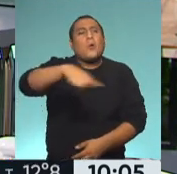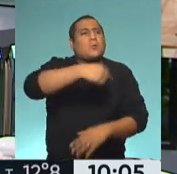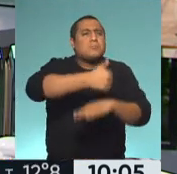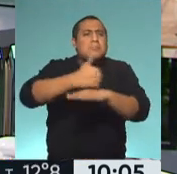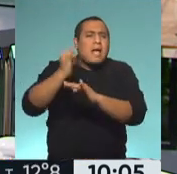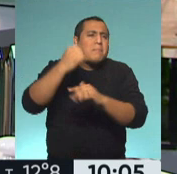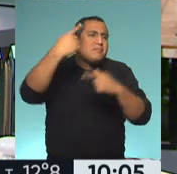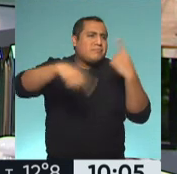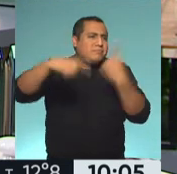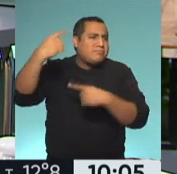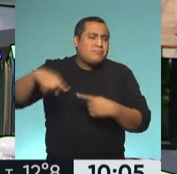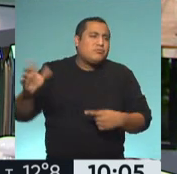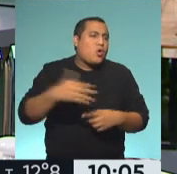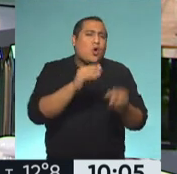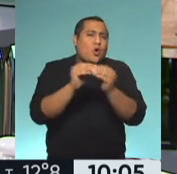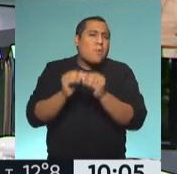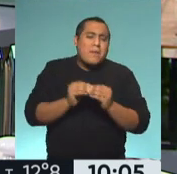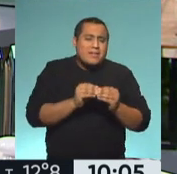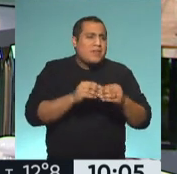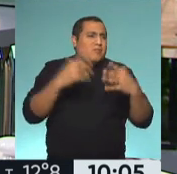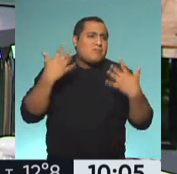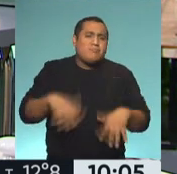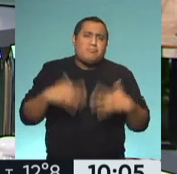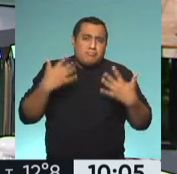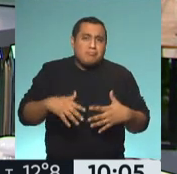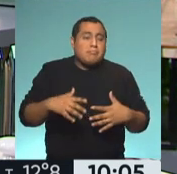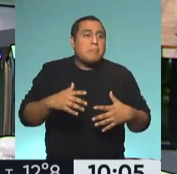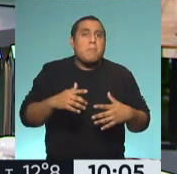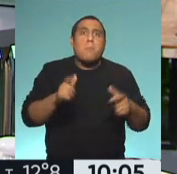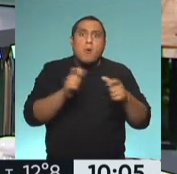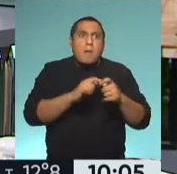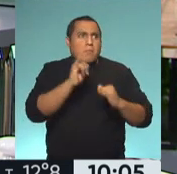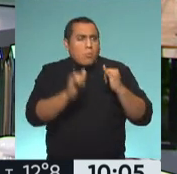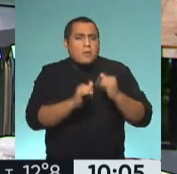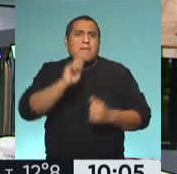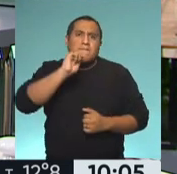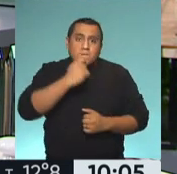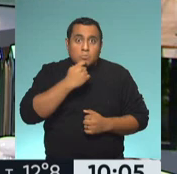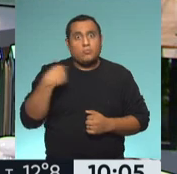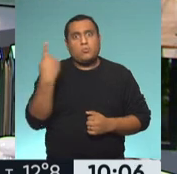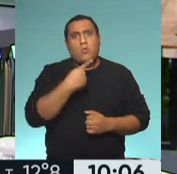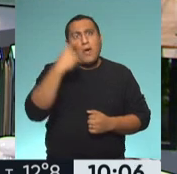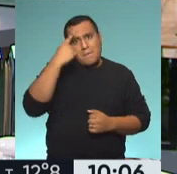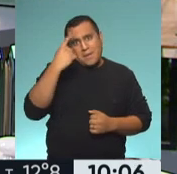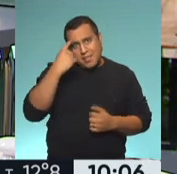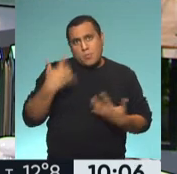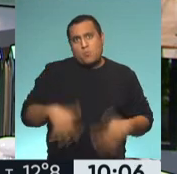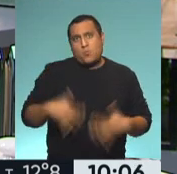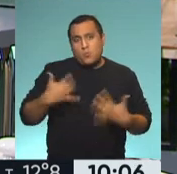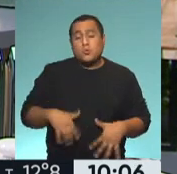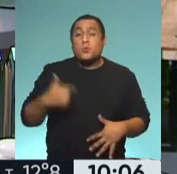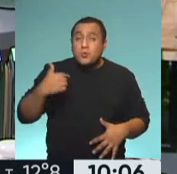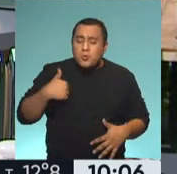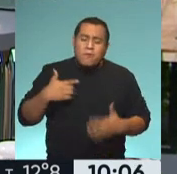todas las otras compañeras que hacen espacios tan lindos, que aprendemos tanto. Y yo estoy feliz con esto